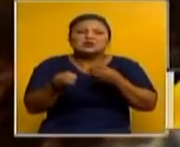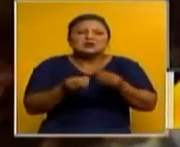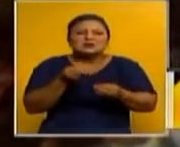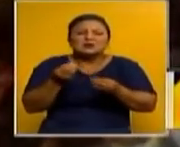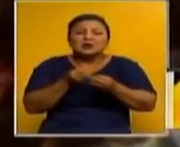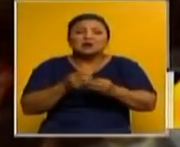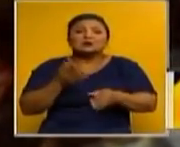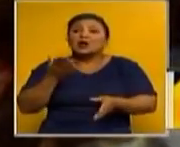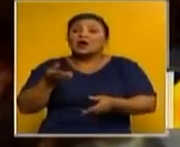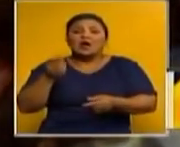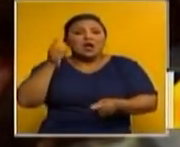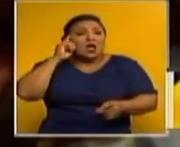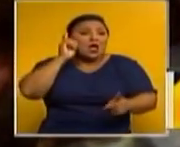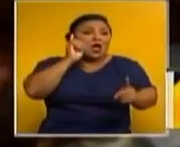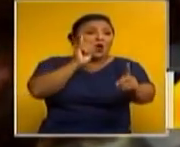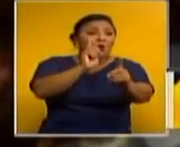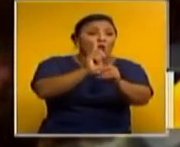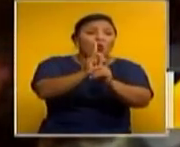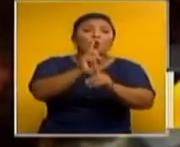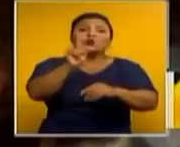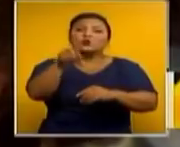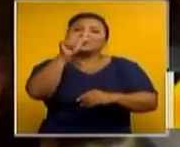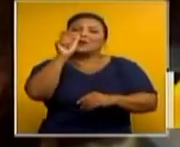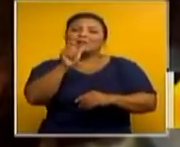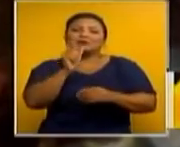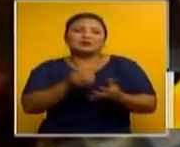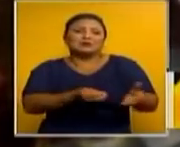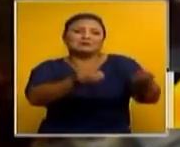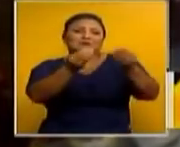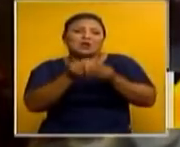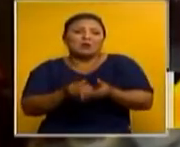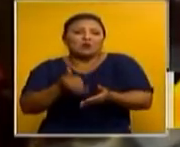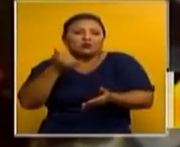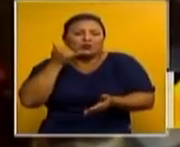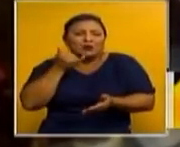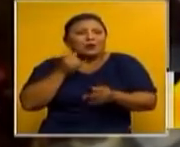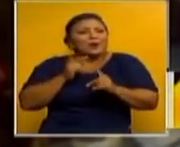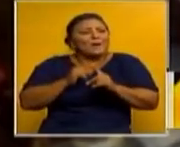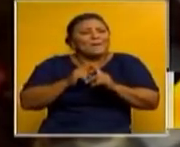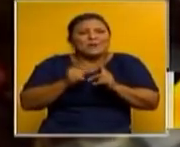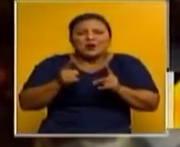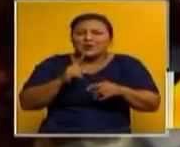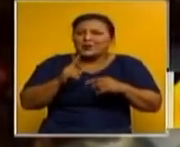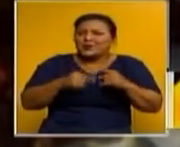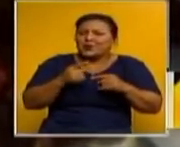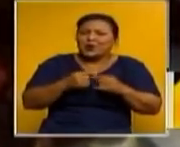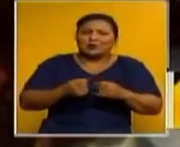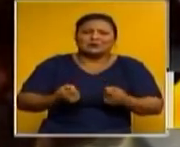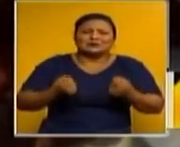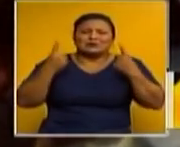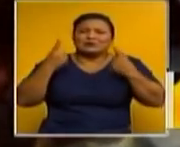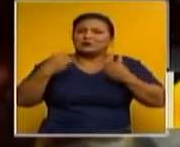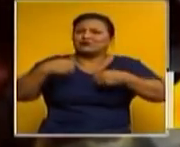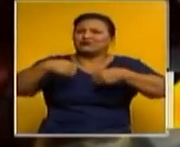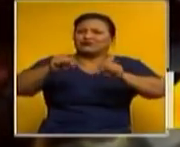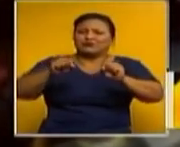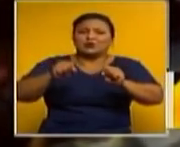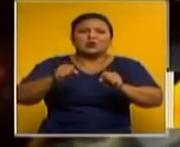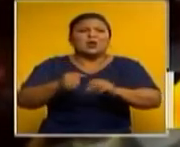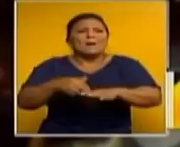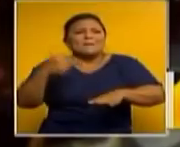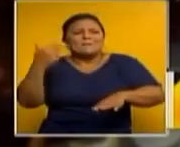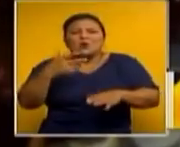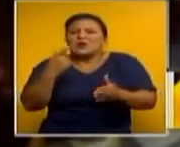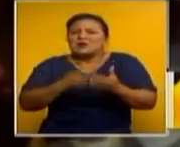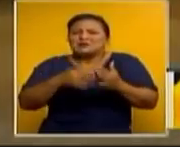tenía que encontrar con alguien para retirar un objeto, un teléfono, y una motocicleta pasa y no sabemos qué motivó el hecho